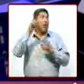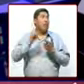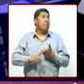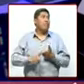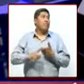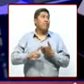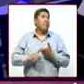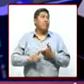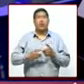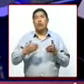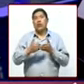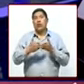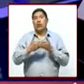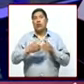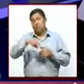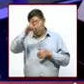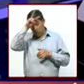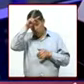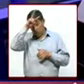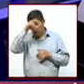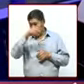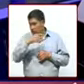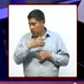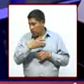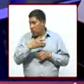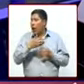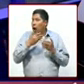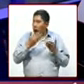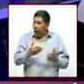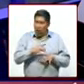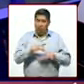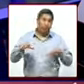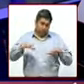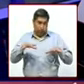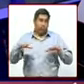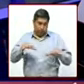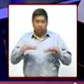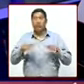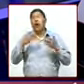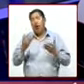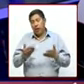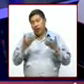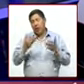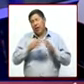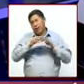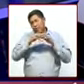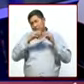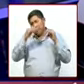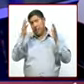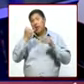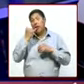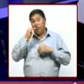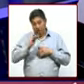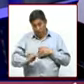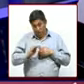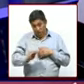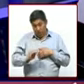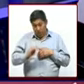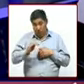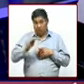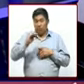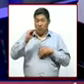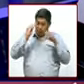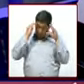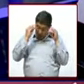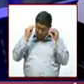sé, incluso cercanos fronterizos, en Perú, donde se tiene este tipo de movimientos telúricos, es que generalmente desde pequeñitos les enseñan